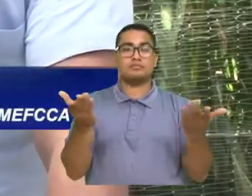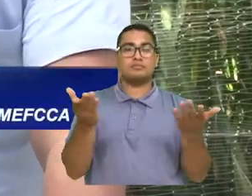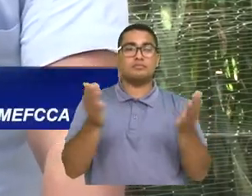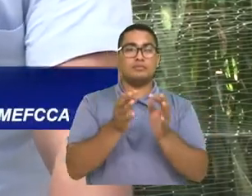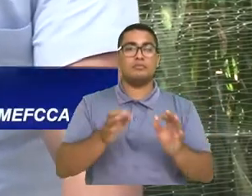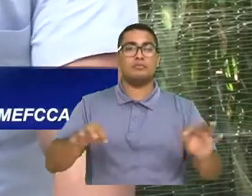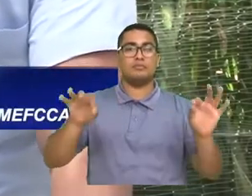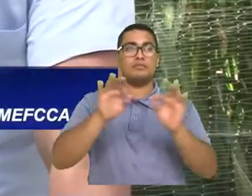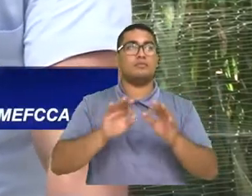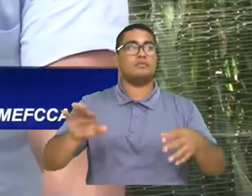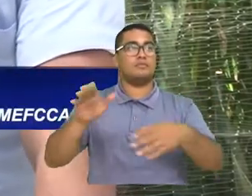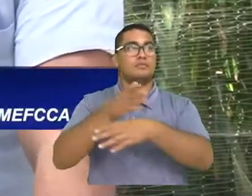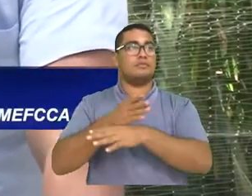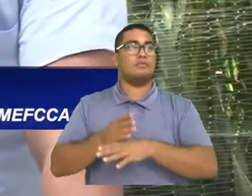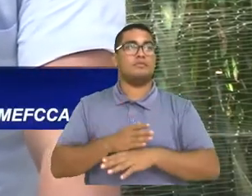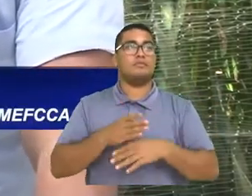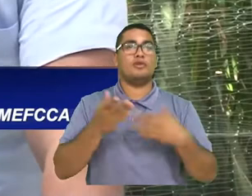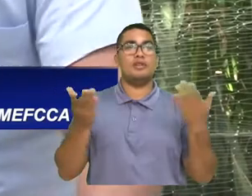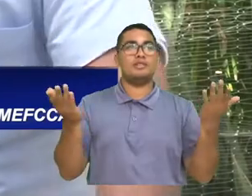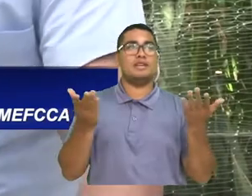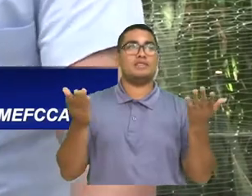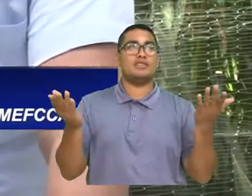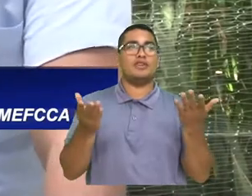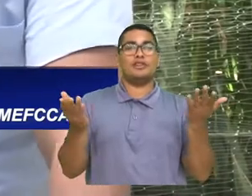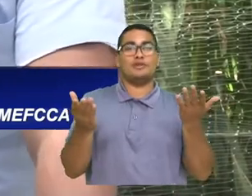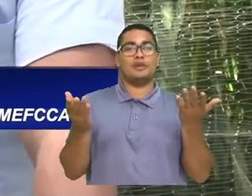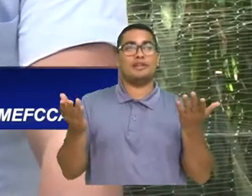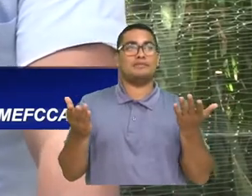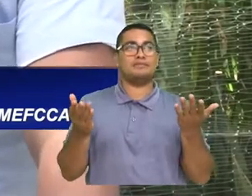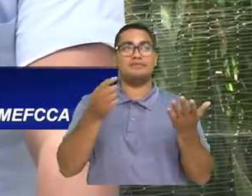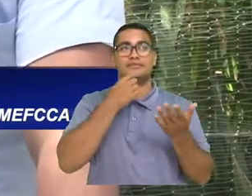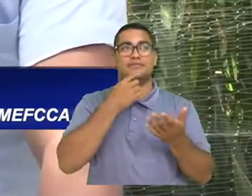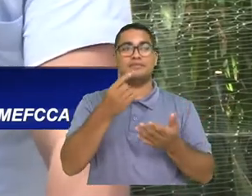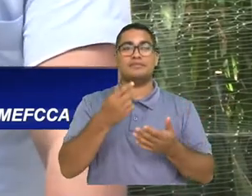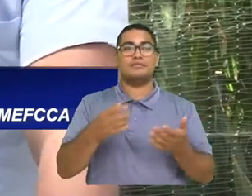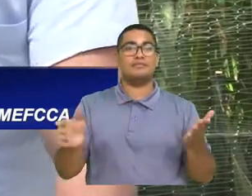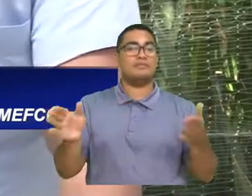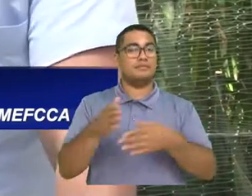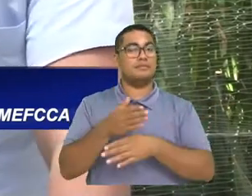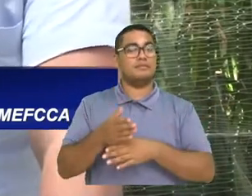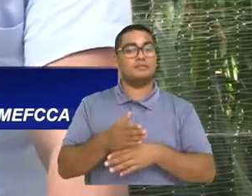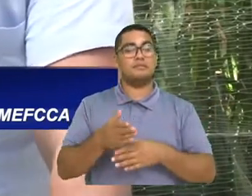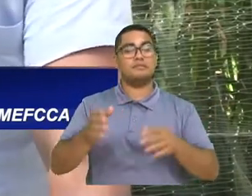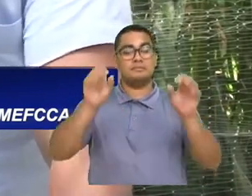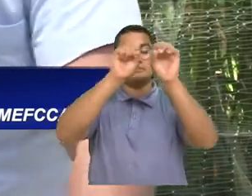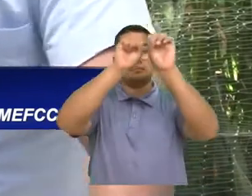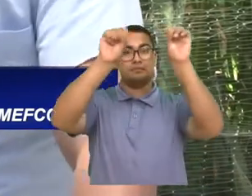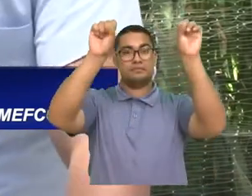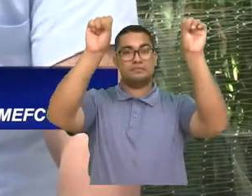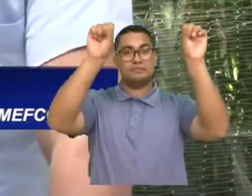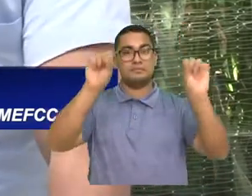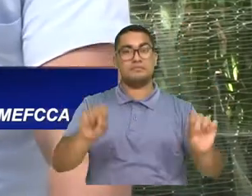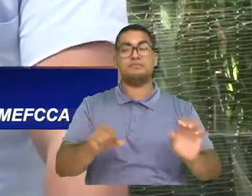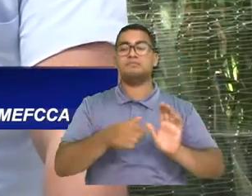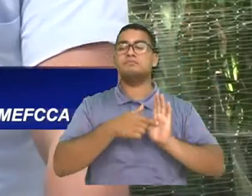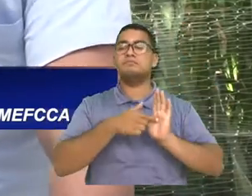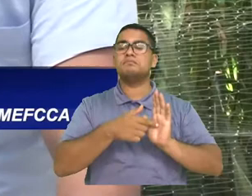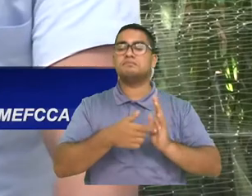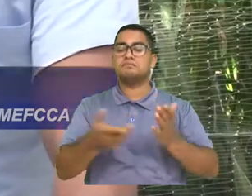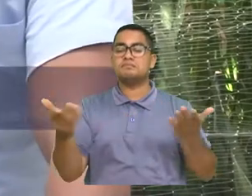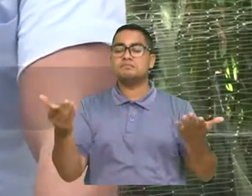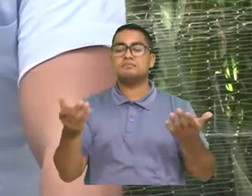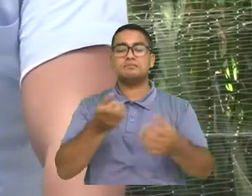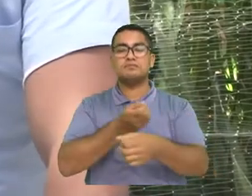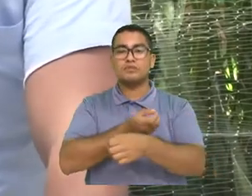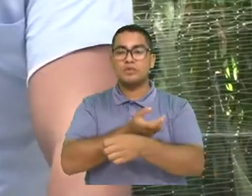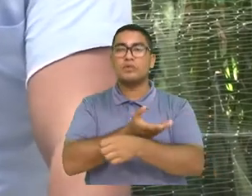los distintos platillos que se pueden elaborar gracias a los productos del mar. Y vamos a tener charlas, sobre todo demostrativas, ¿verdad?, para darle el